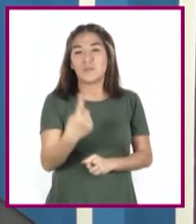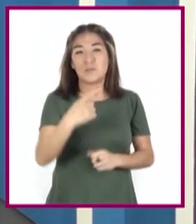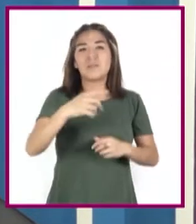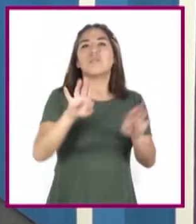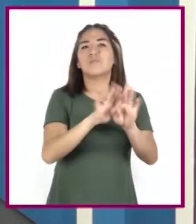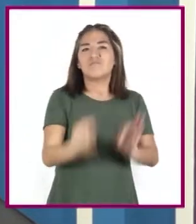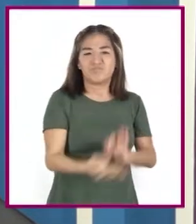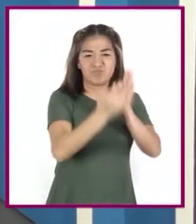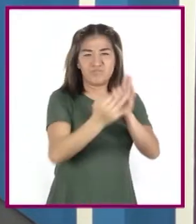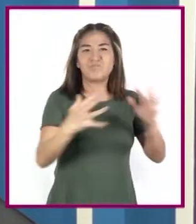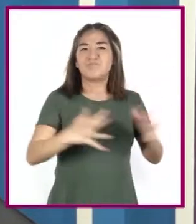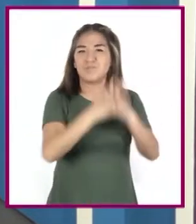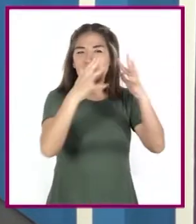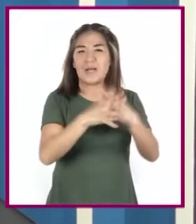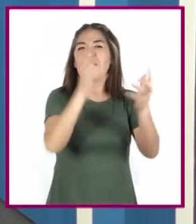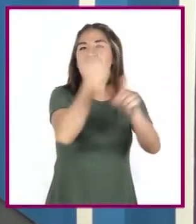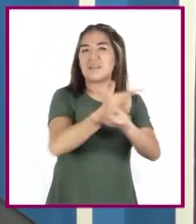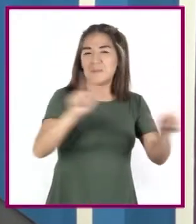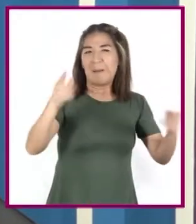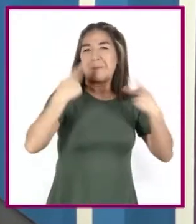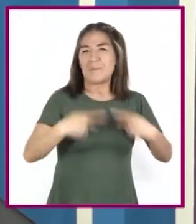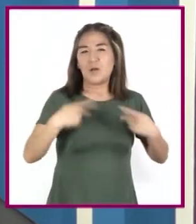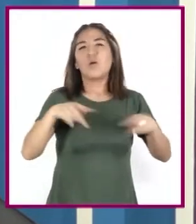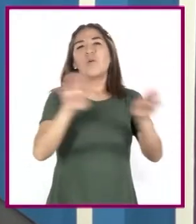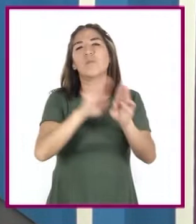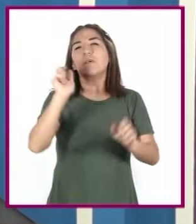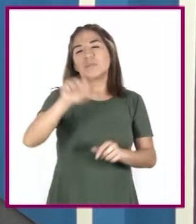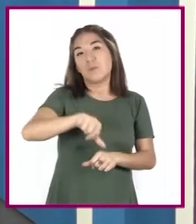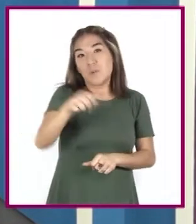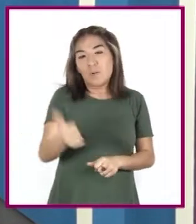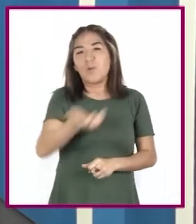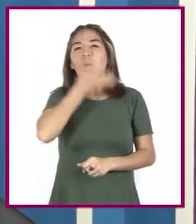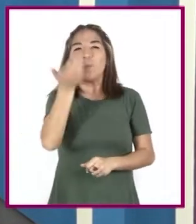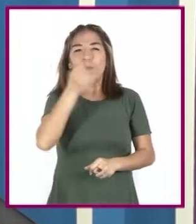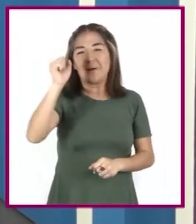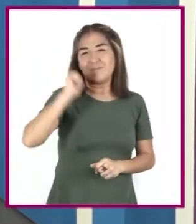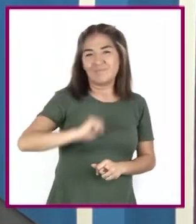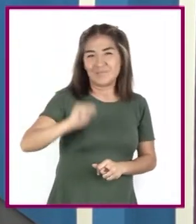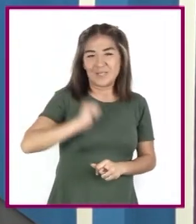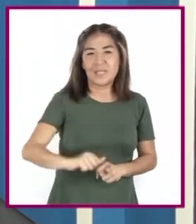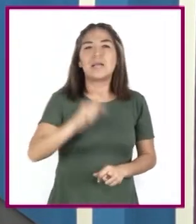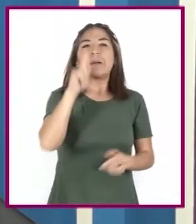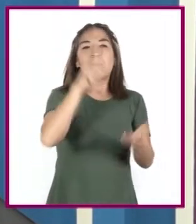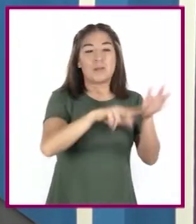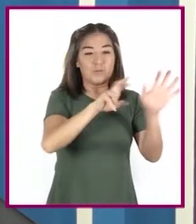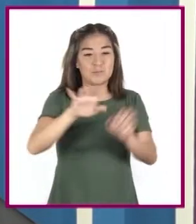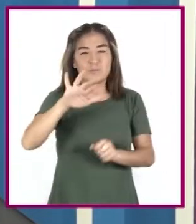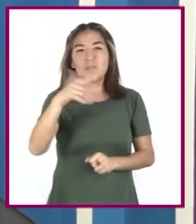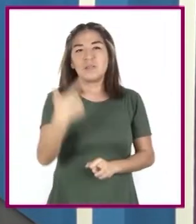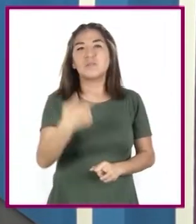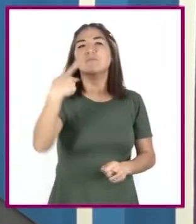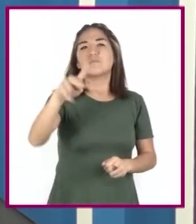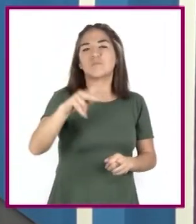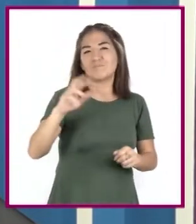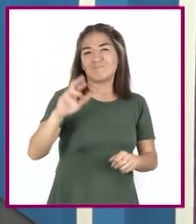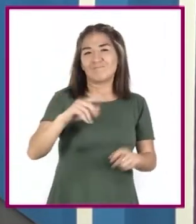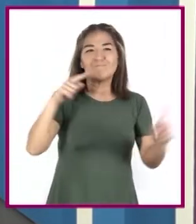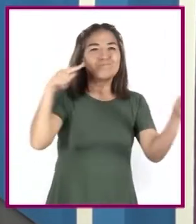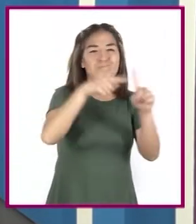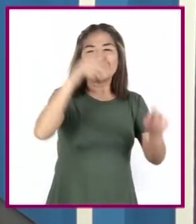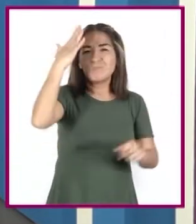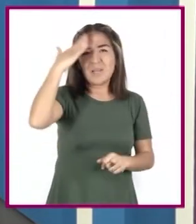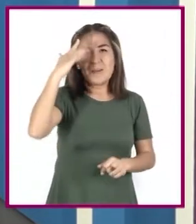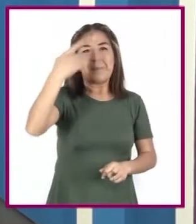liberales y conservadores. Los primeros defendían la Constitución de 1857 por sus principios reformistas.